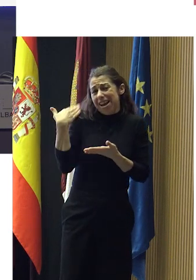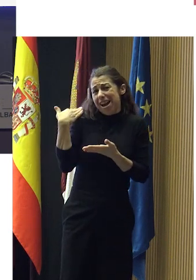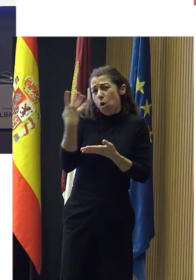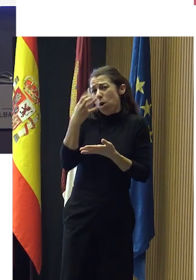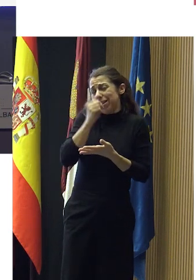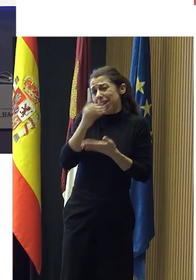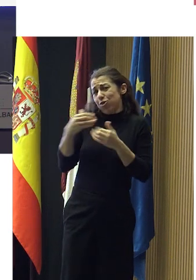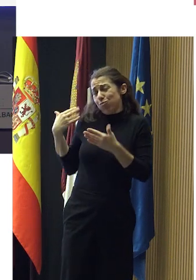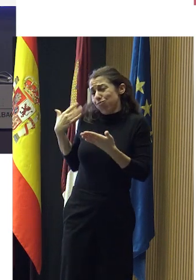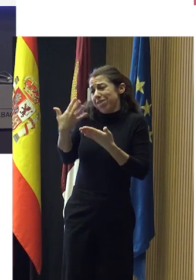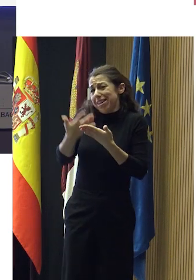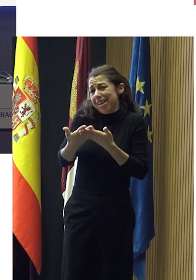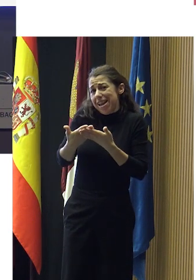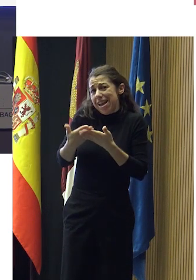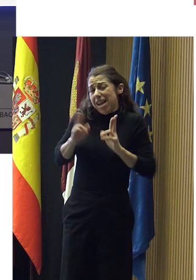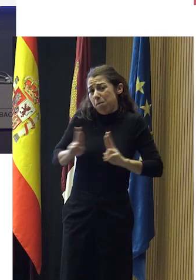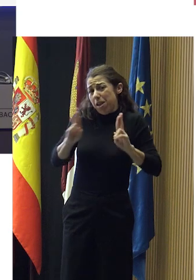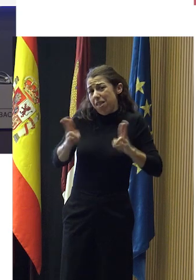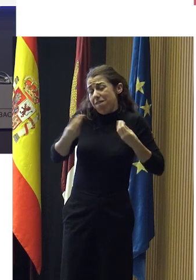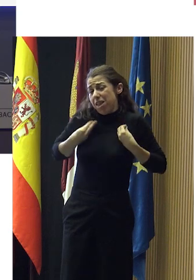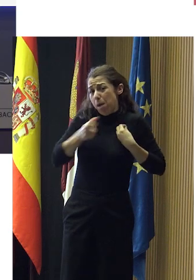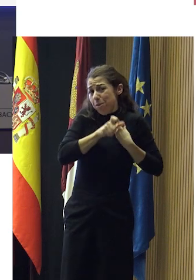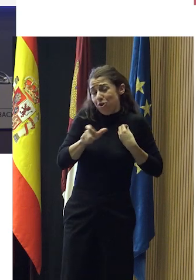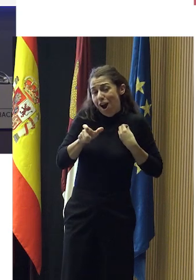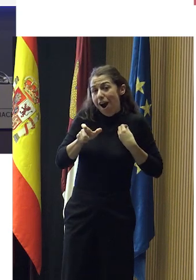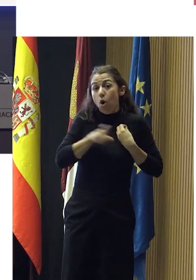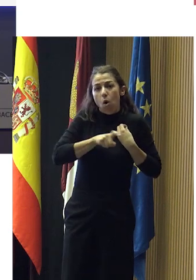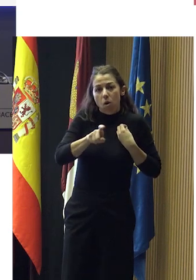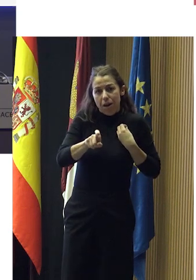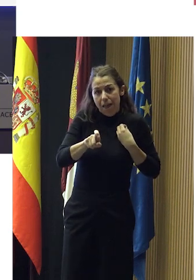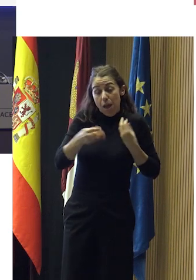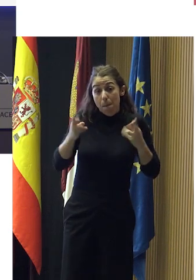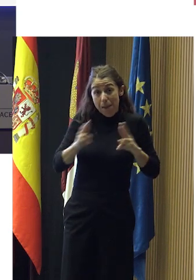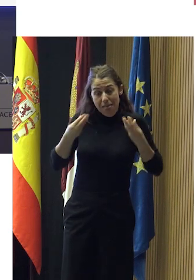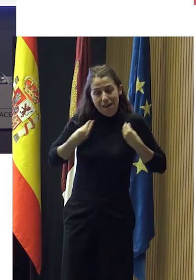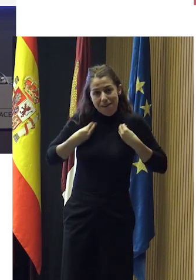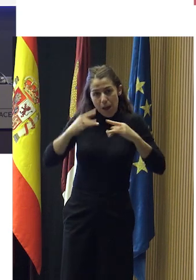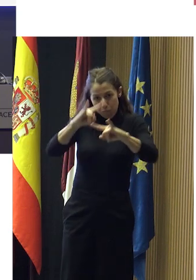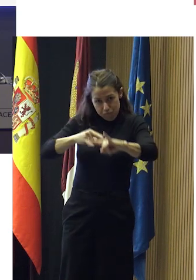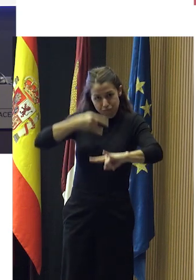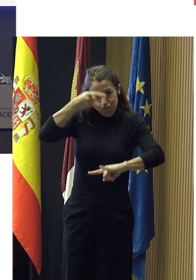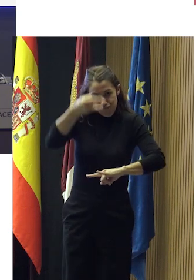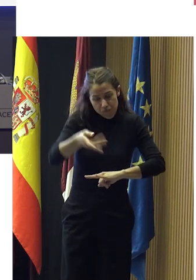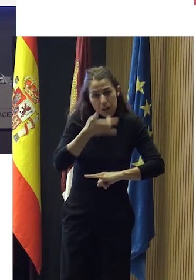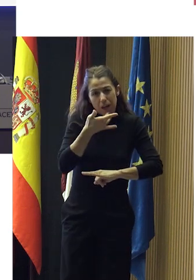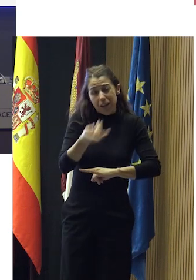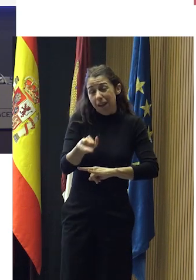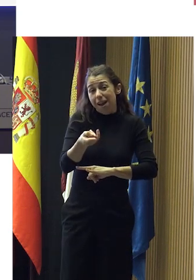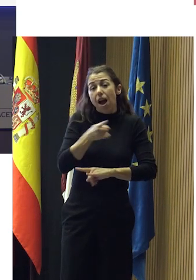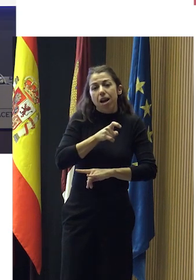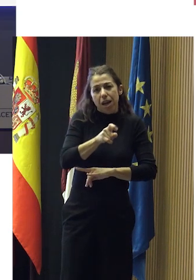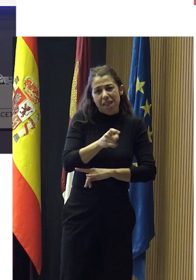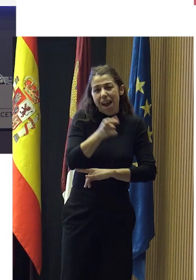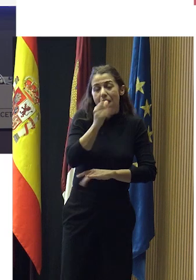años la esperanza de vida de las personas con cáncer se ha duplicado. Es decir, cada vez es verdad que hay más incidencia de